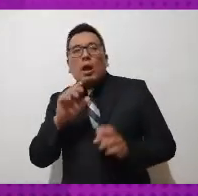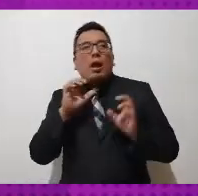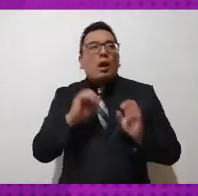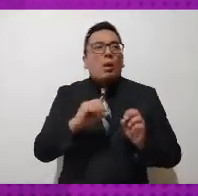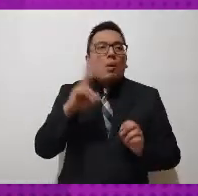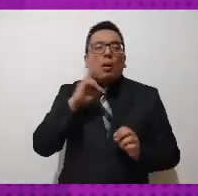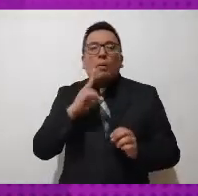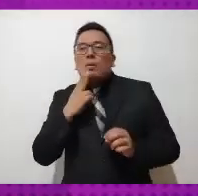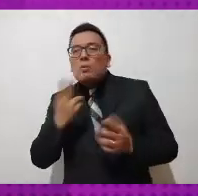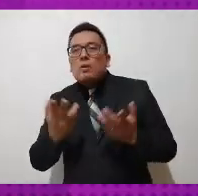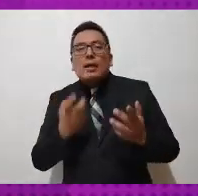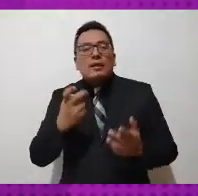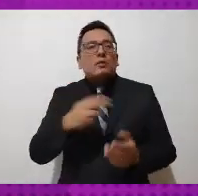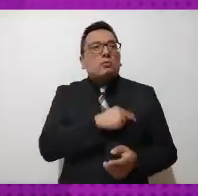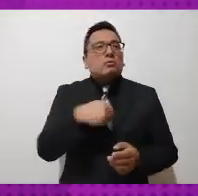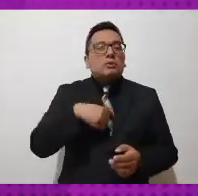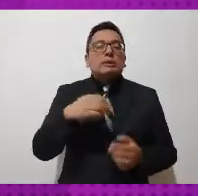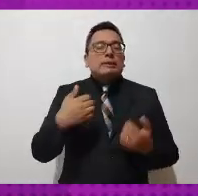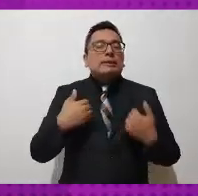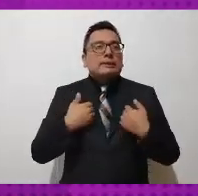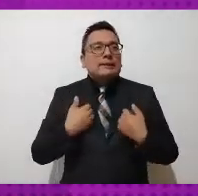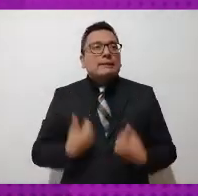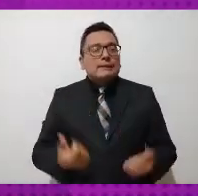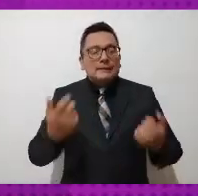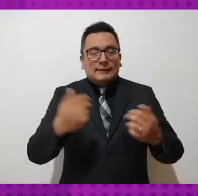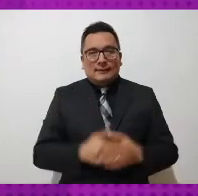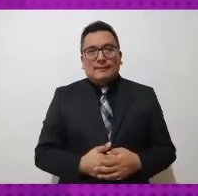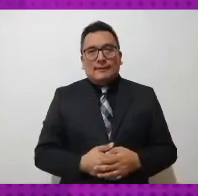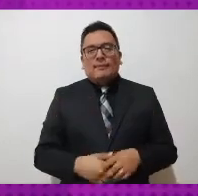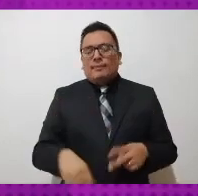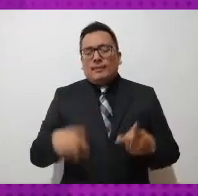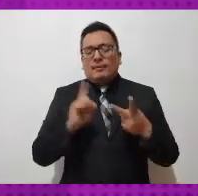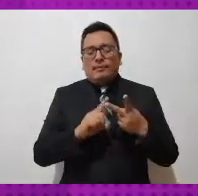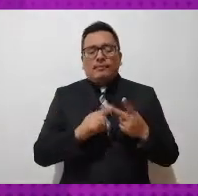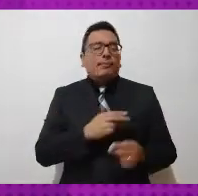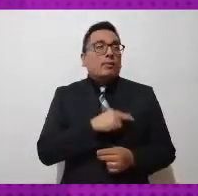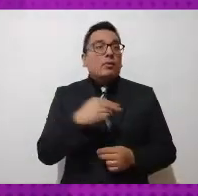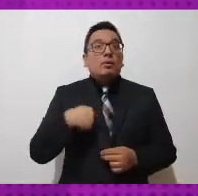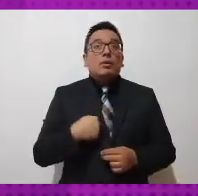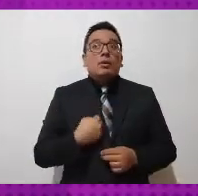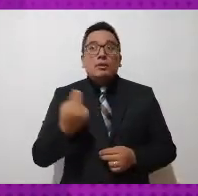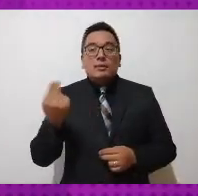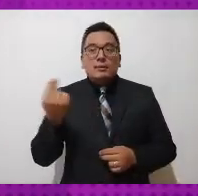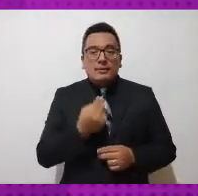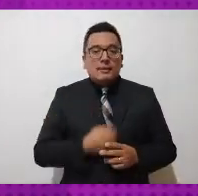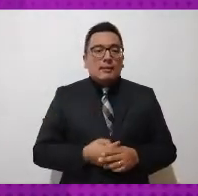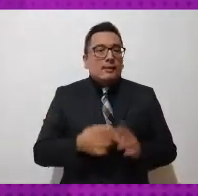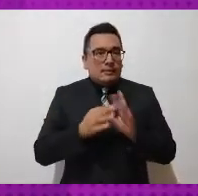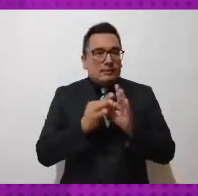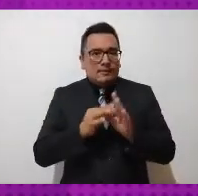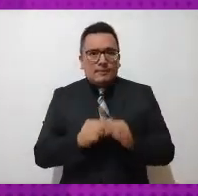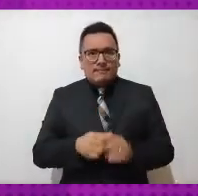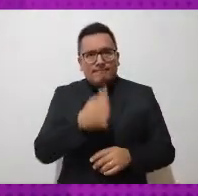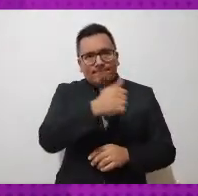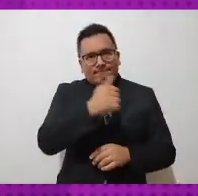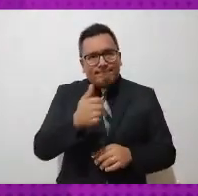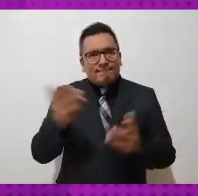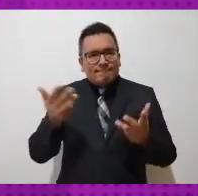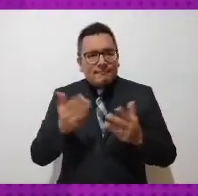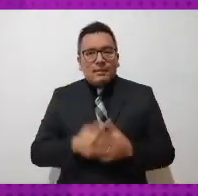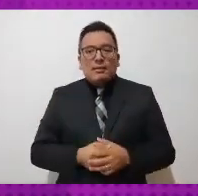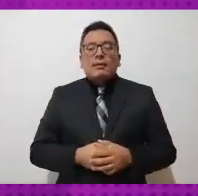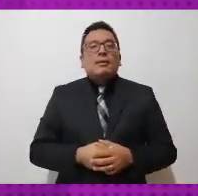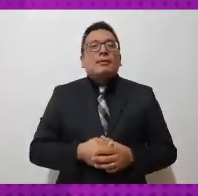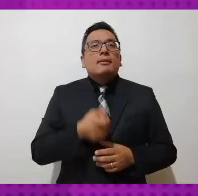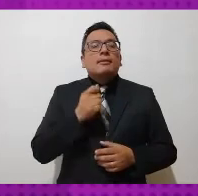utilidad. Segundo, agregar a esta medición de cantidad de espacios el impacto y la trascendencia de los mismos, es decir, medir por grado